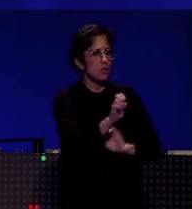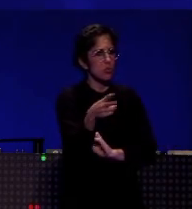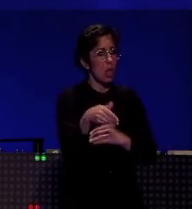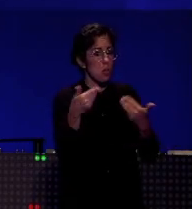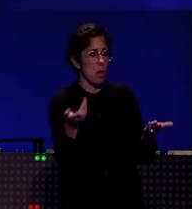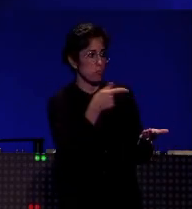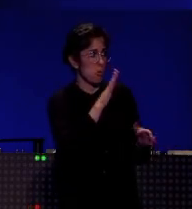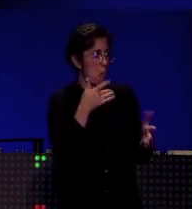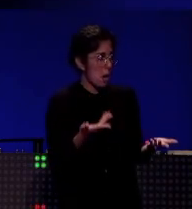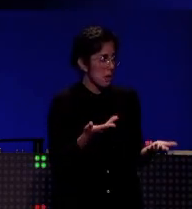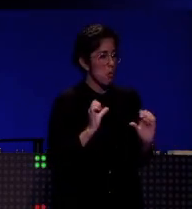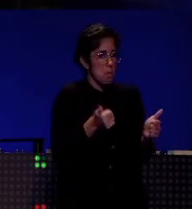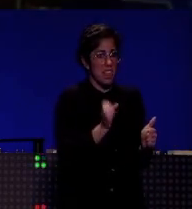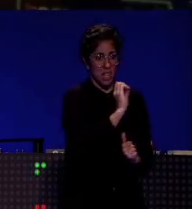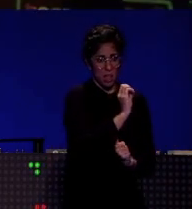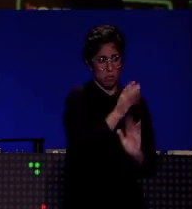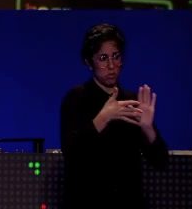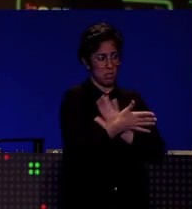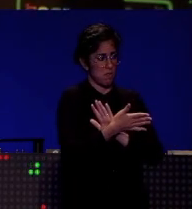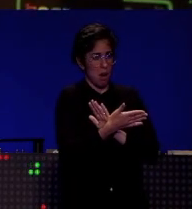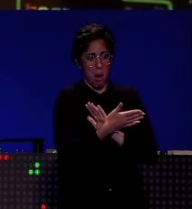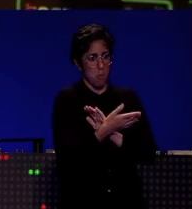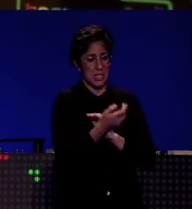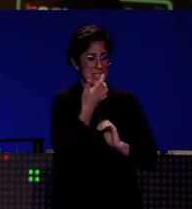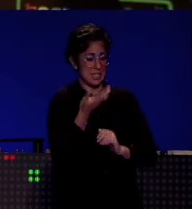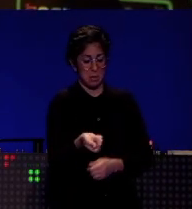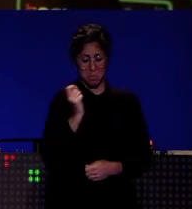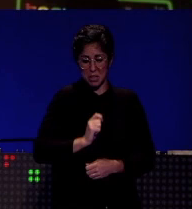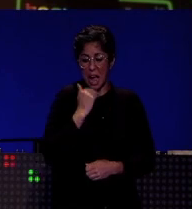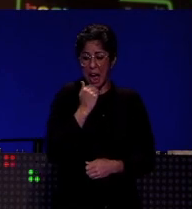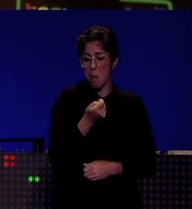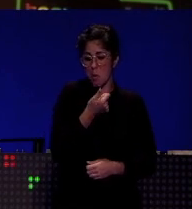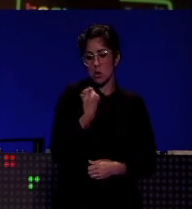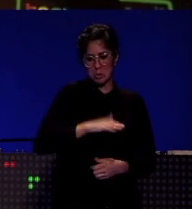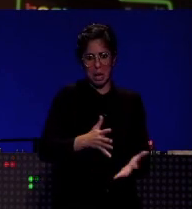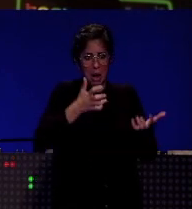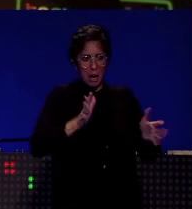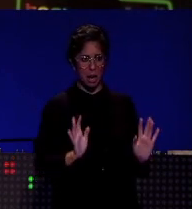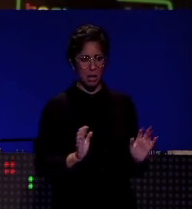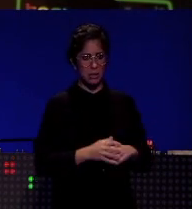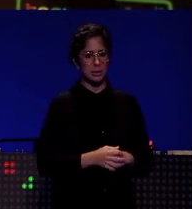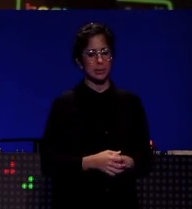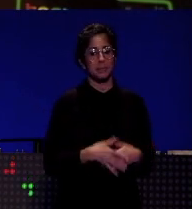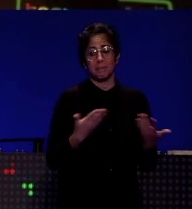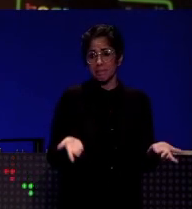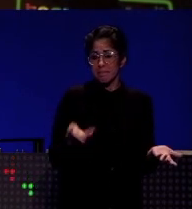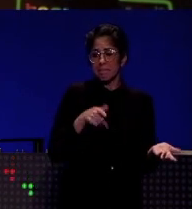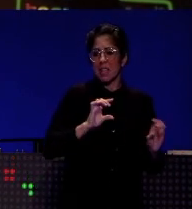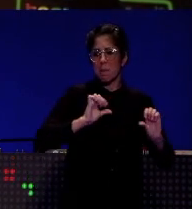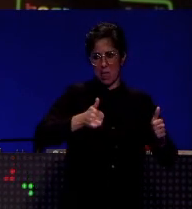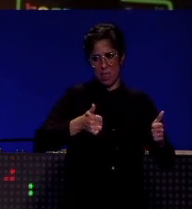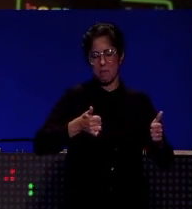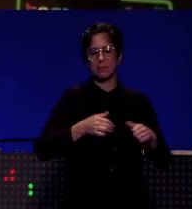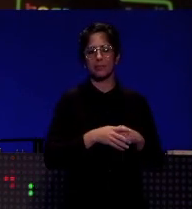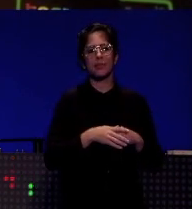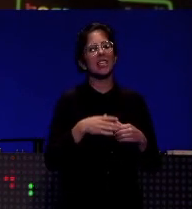pero bueno todo lo que saquemos será positivo pues ahí empezamos como hay que darle un punto profesional a todo lo que se